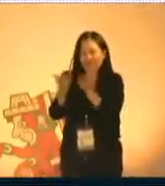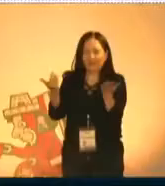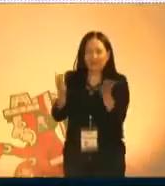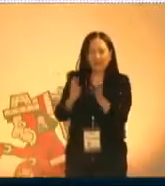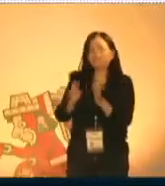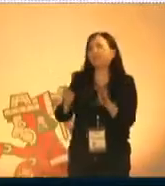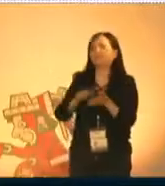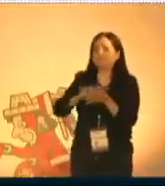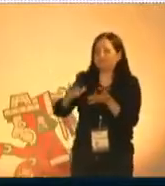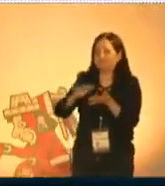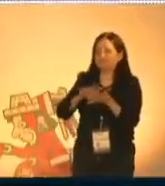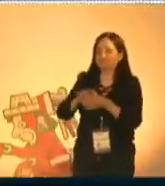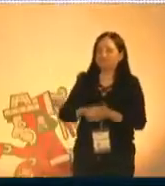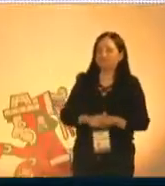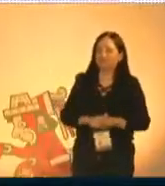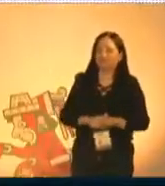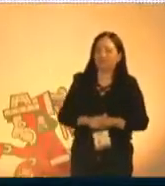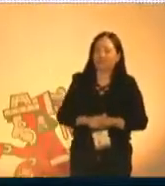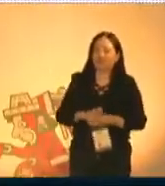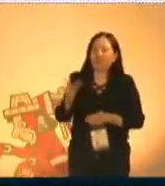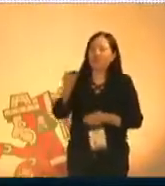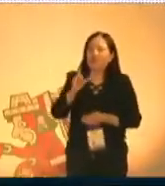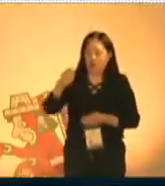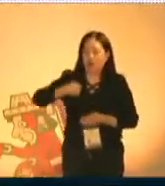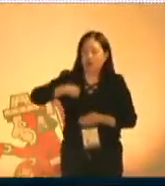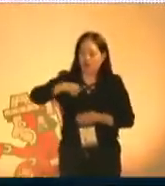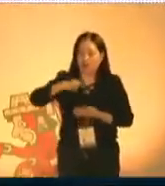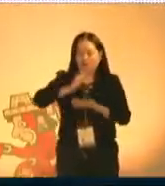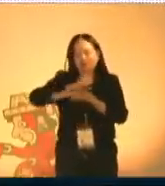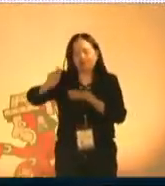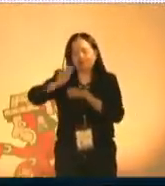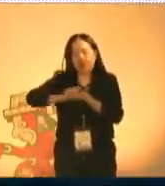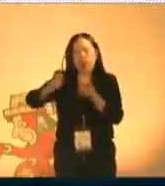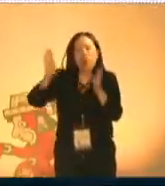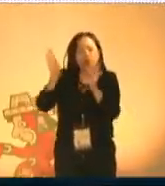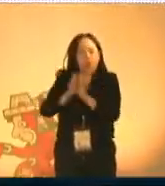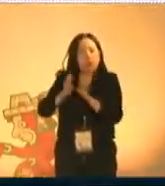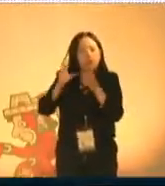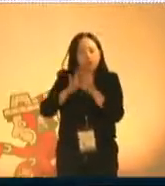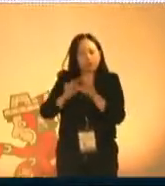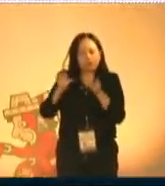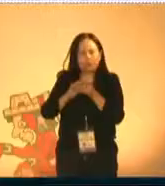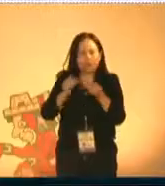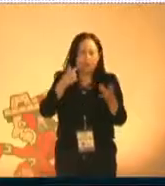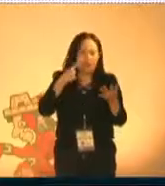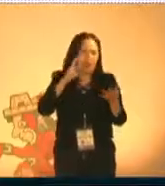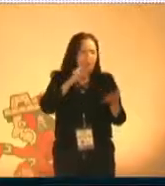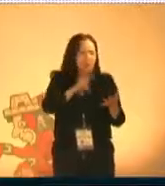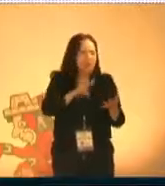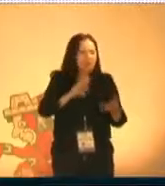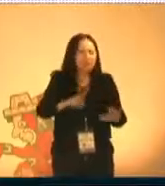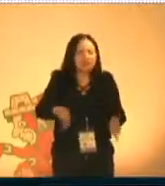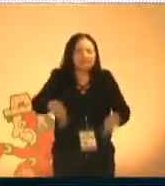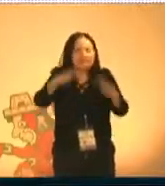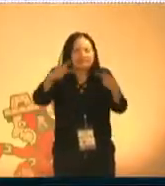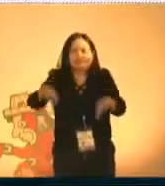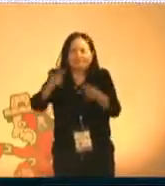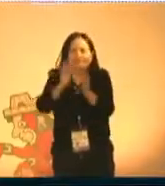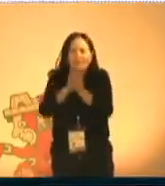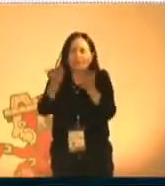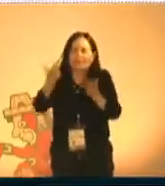la pluma mía de la escritura mía en el hombre de la liga cómo fue aquello a mi me llenó de satisfacción porque os voy a decir una cosa